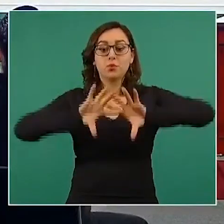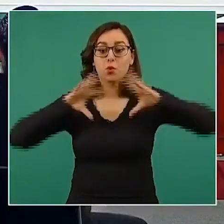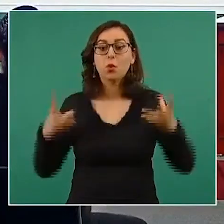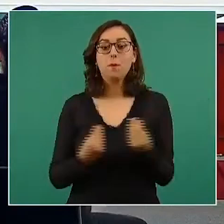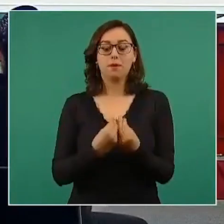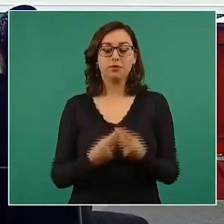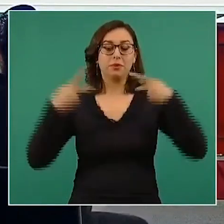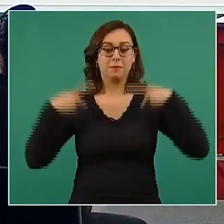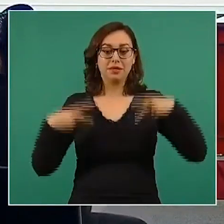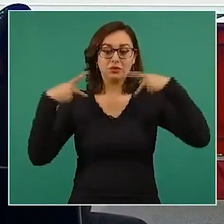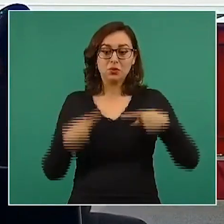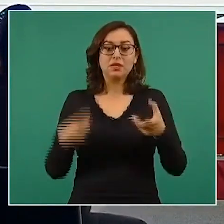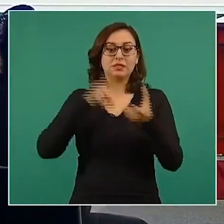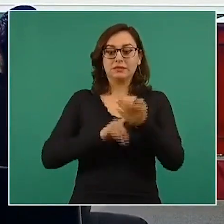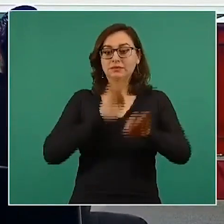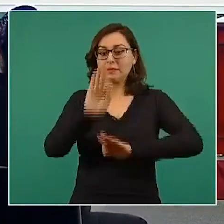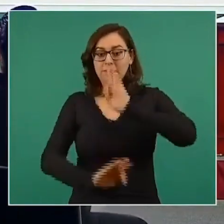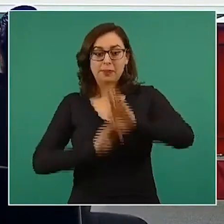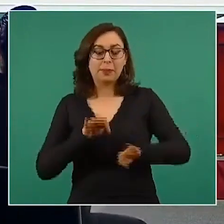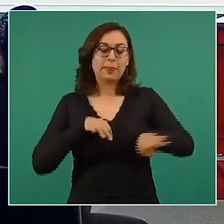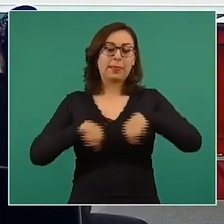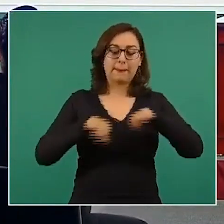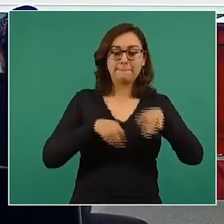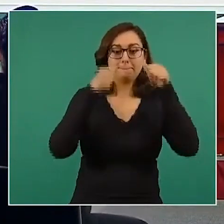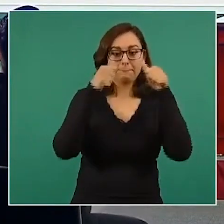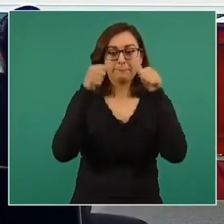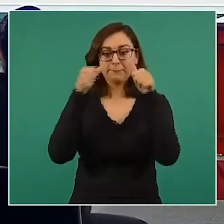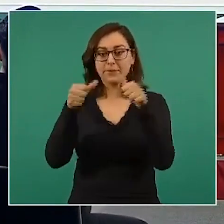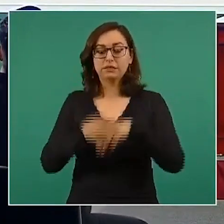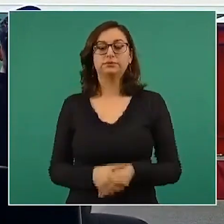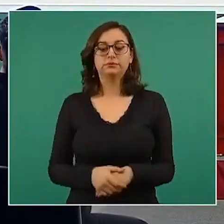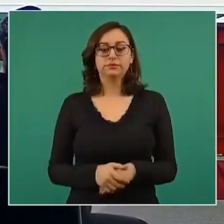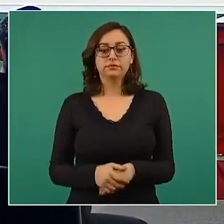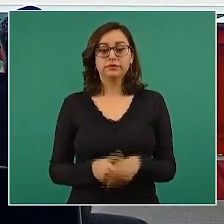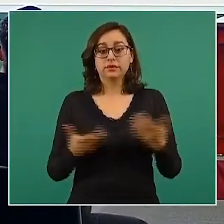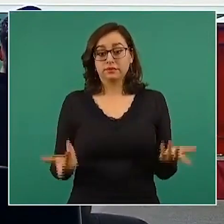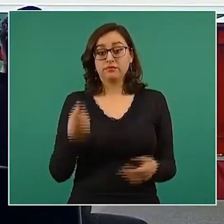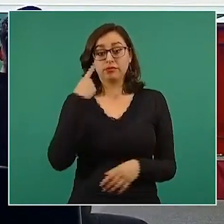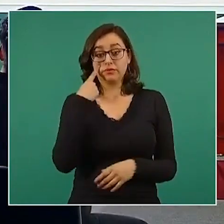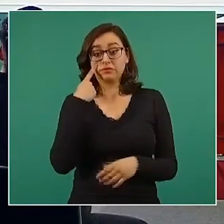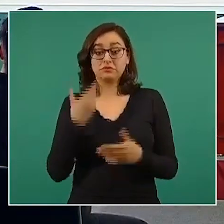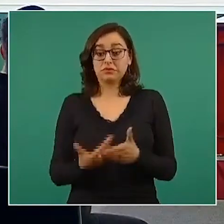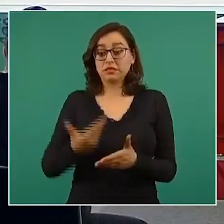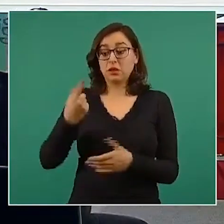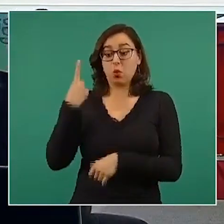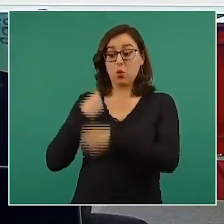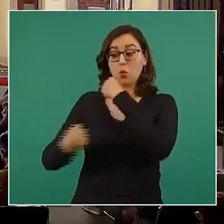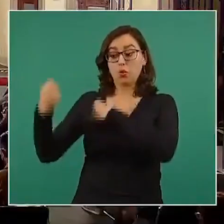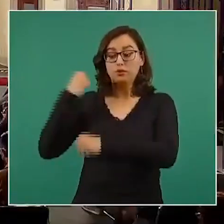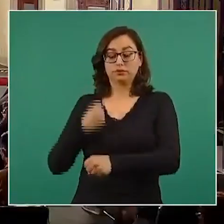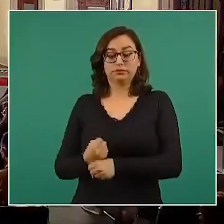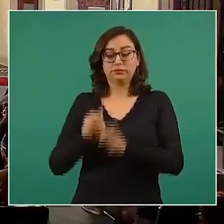el personal es el factor más determinante del éxito. Empezamos con cifras sumamente exiguas